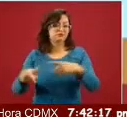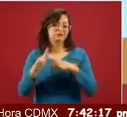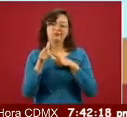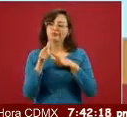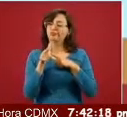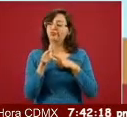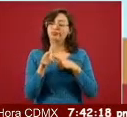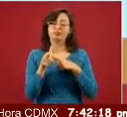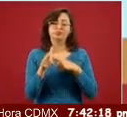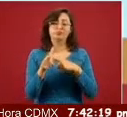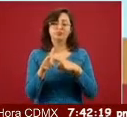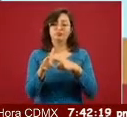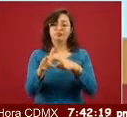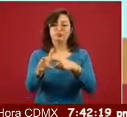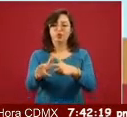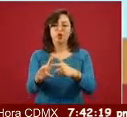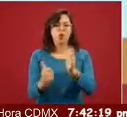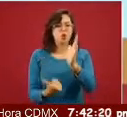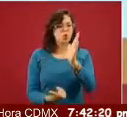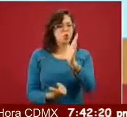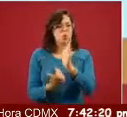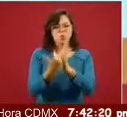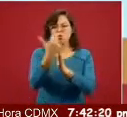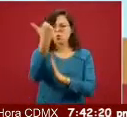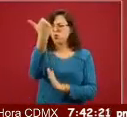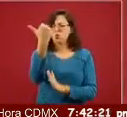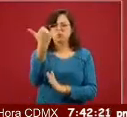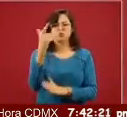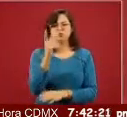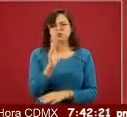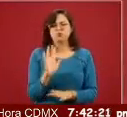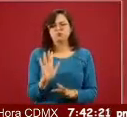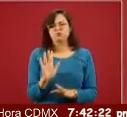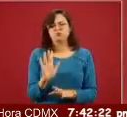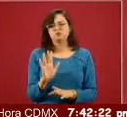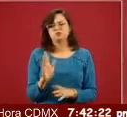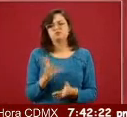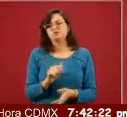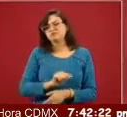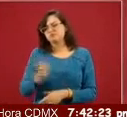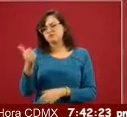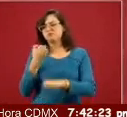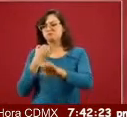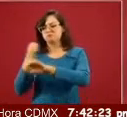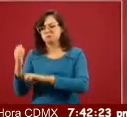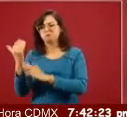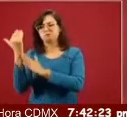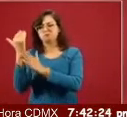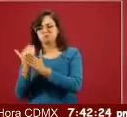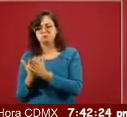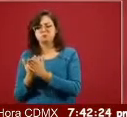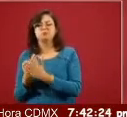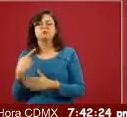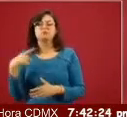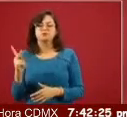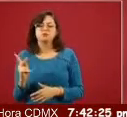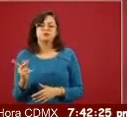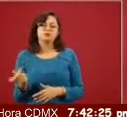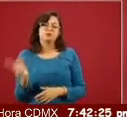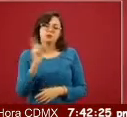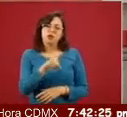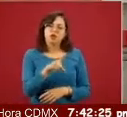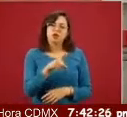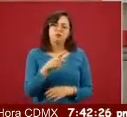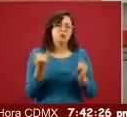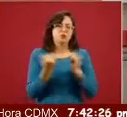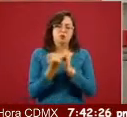prolongación de la epidemia. No es tanto que vaya hacia la alza, es distinto a otros estados que mencioné. Aquí es más un poco parecido a lo que ocurre en la